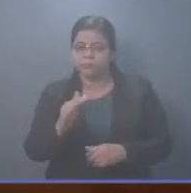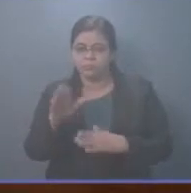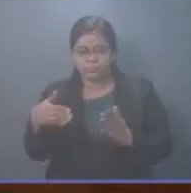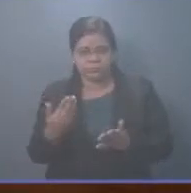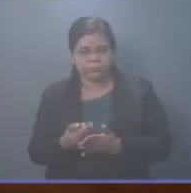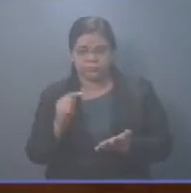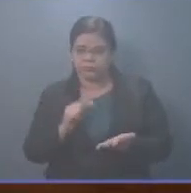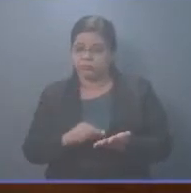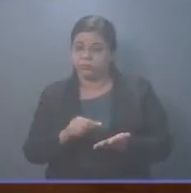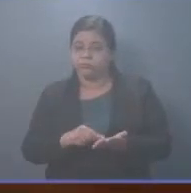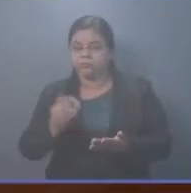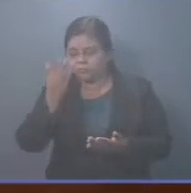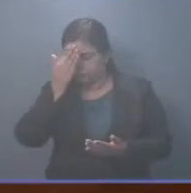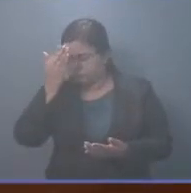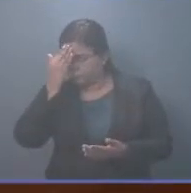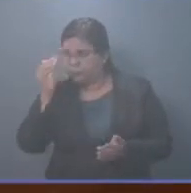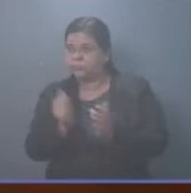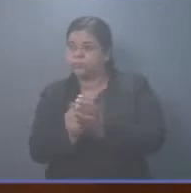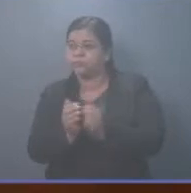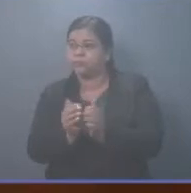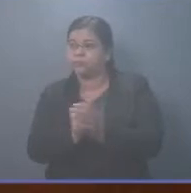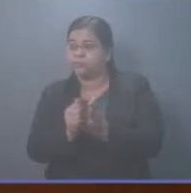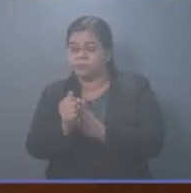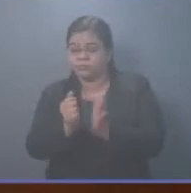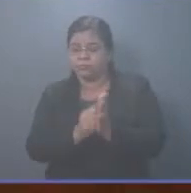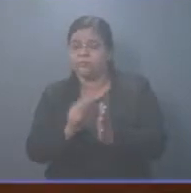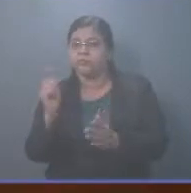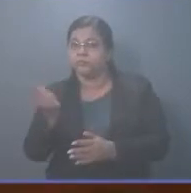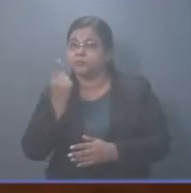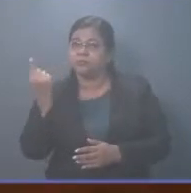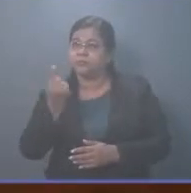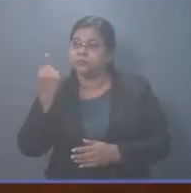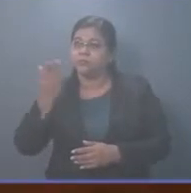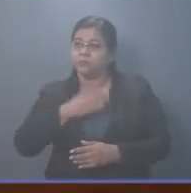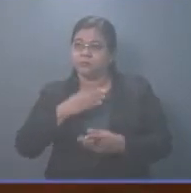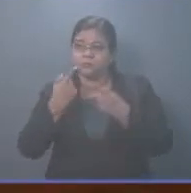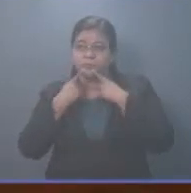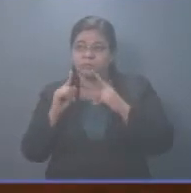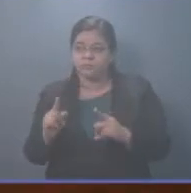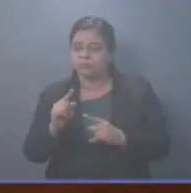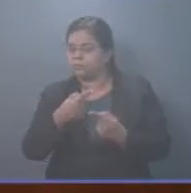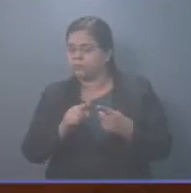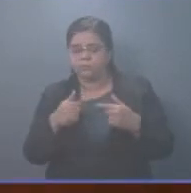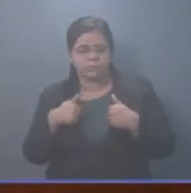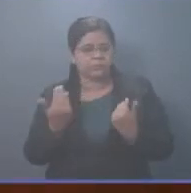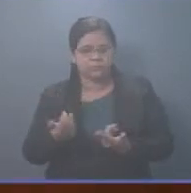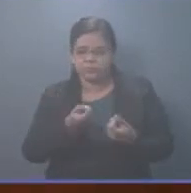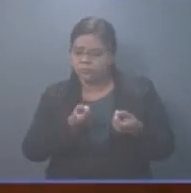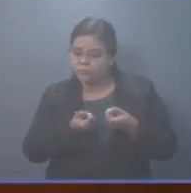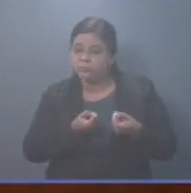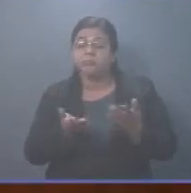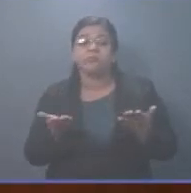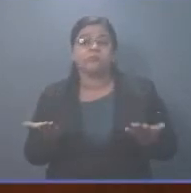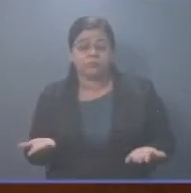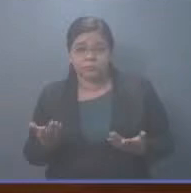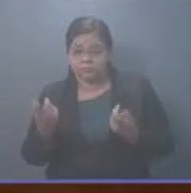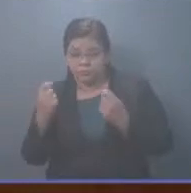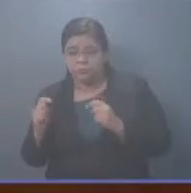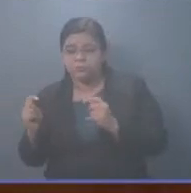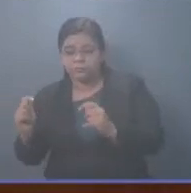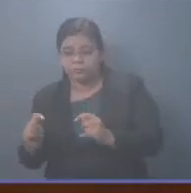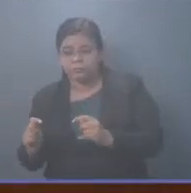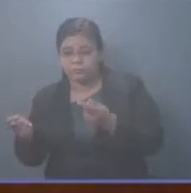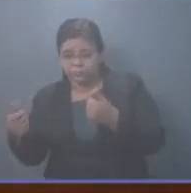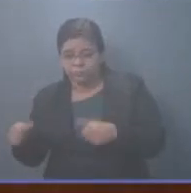exoneración, considerando en consecuencia que este artículo únicamente tiene efectos declarativos y no regulatorios, ya que por tratarse de